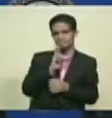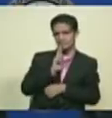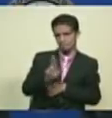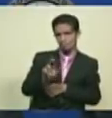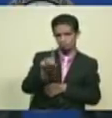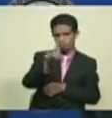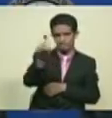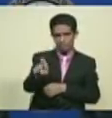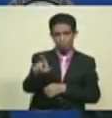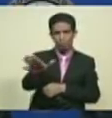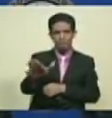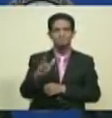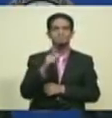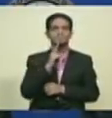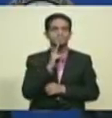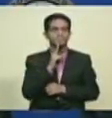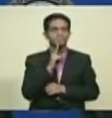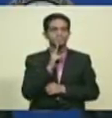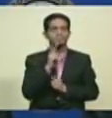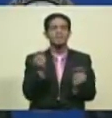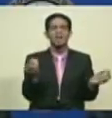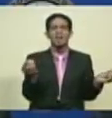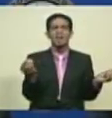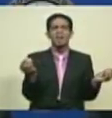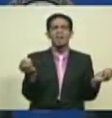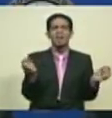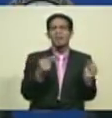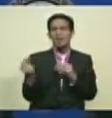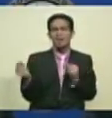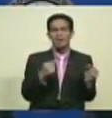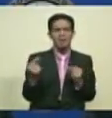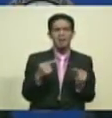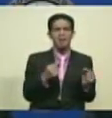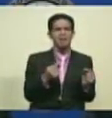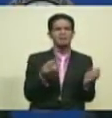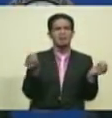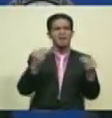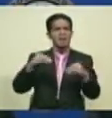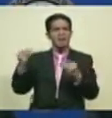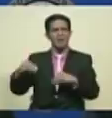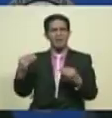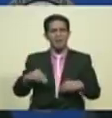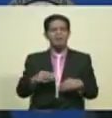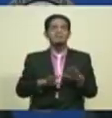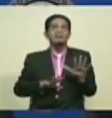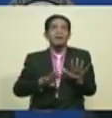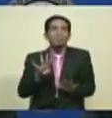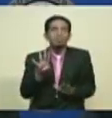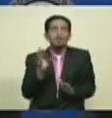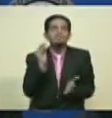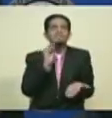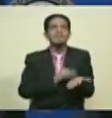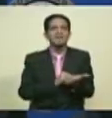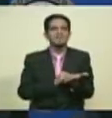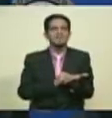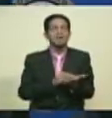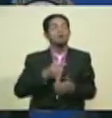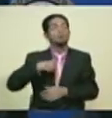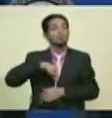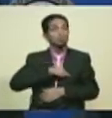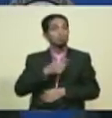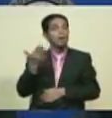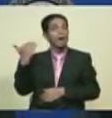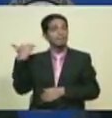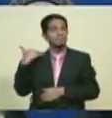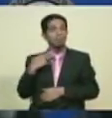Voy a tu pregunta. 14 rondas de sanciones contra Venezuela. Tú sabes que nosotros tuvimos que comenzar nuestra campaña de vacunación con 4 meses de